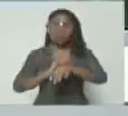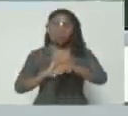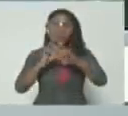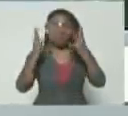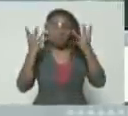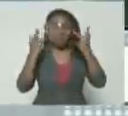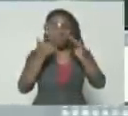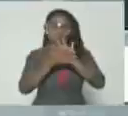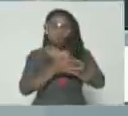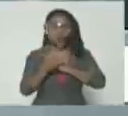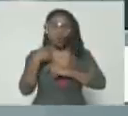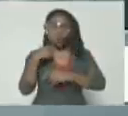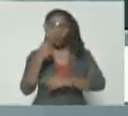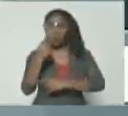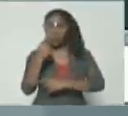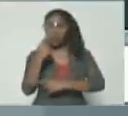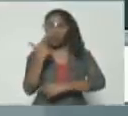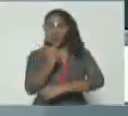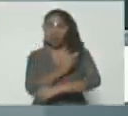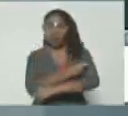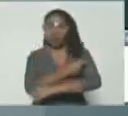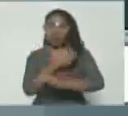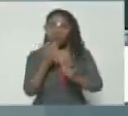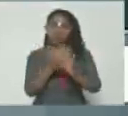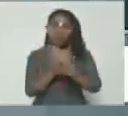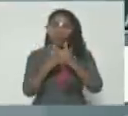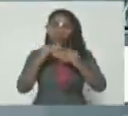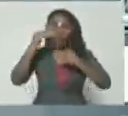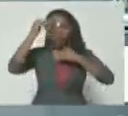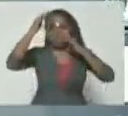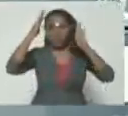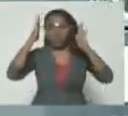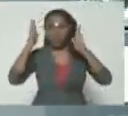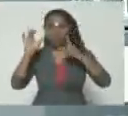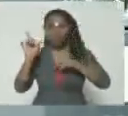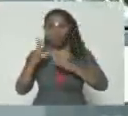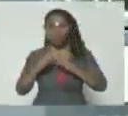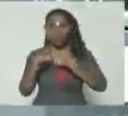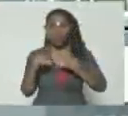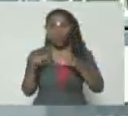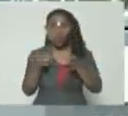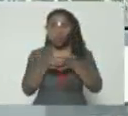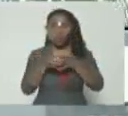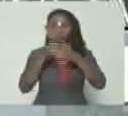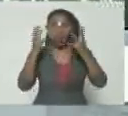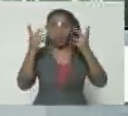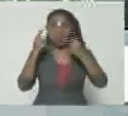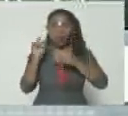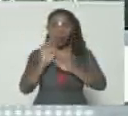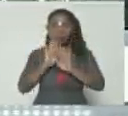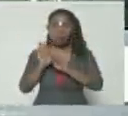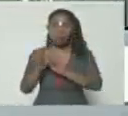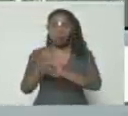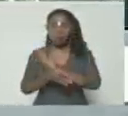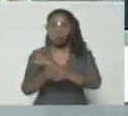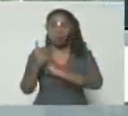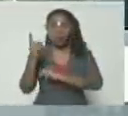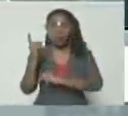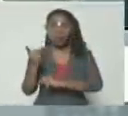las medicinas, las vacunas, atendiendo todo el rebaño, apoyando